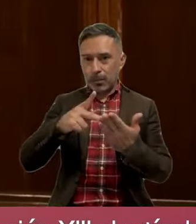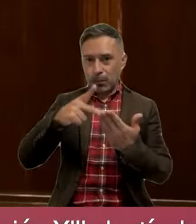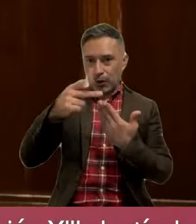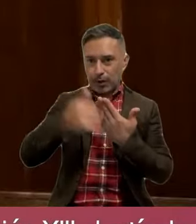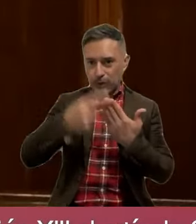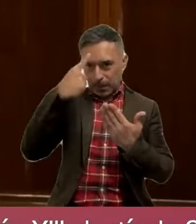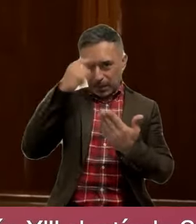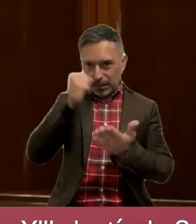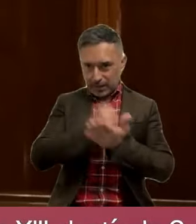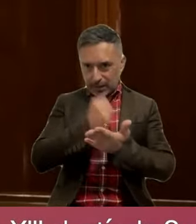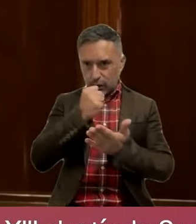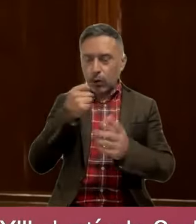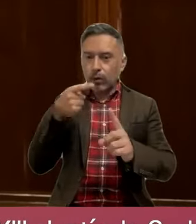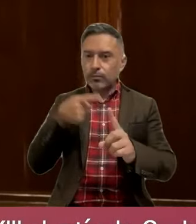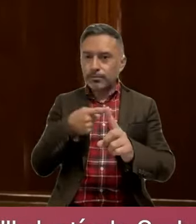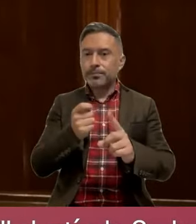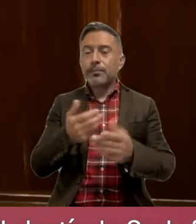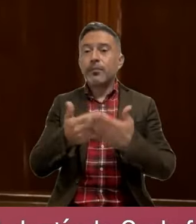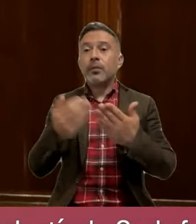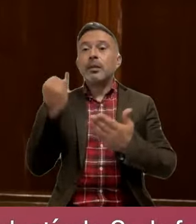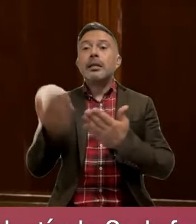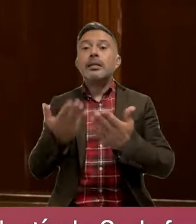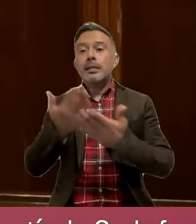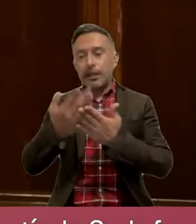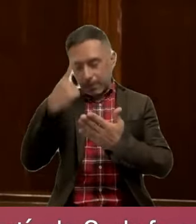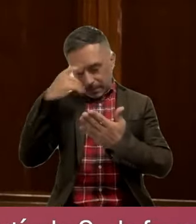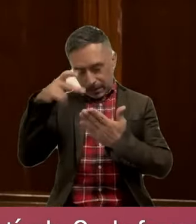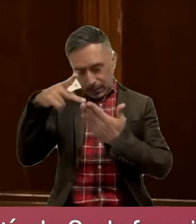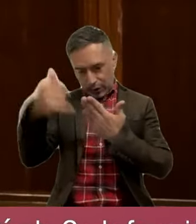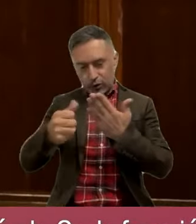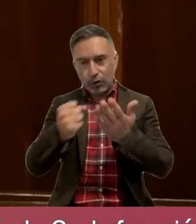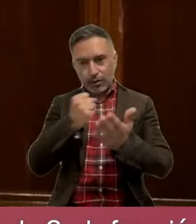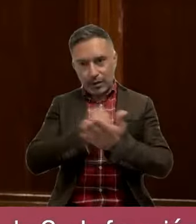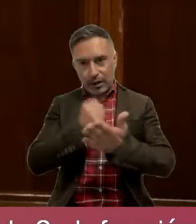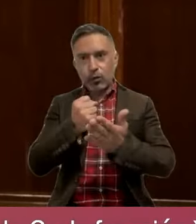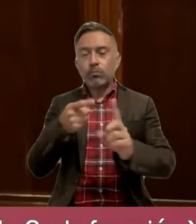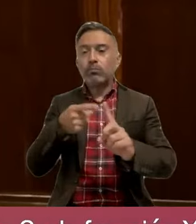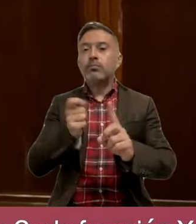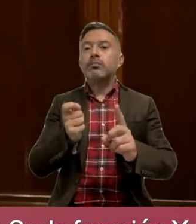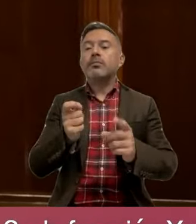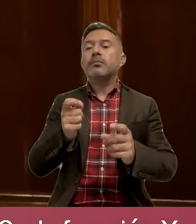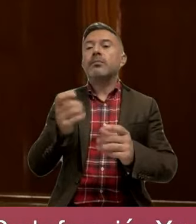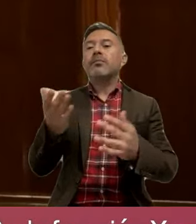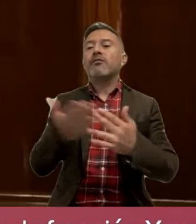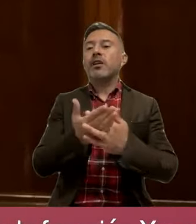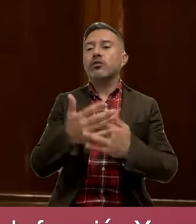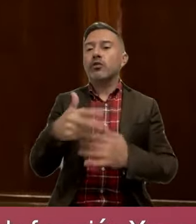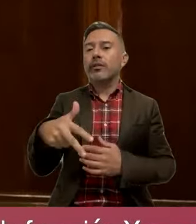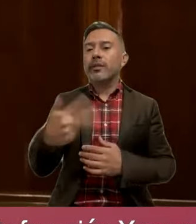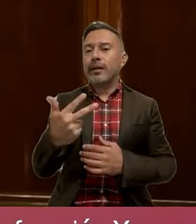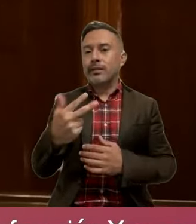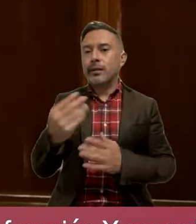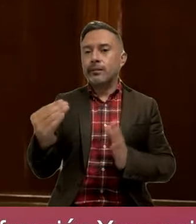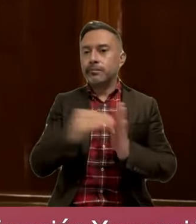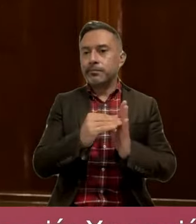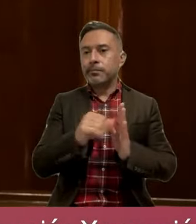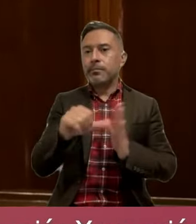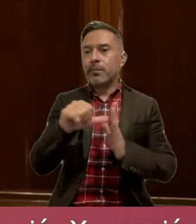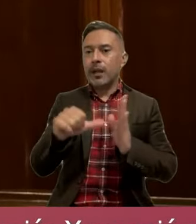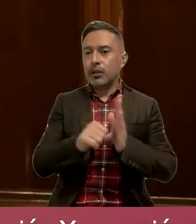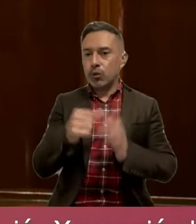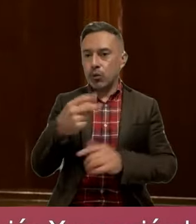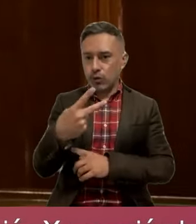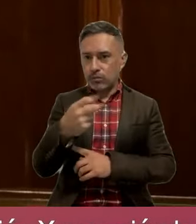decreto, que ha sido integrado la iniciativa con proyecto de decreto por el que se adiciona la fracción 13 al artículo 2 y